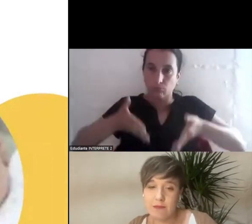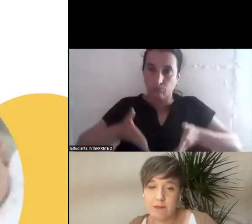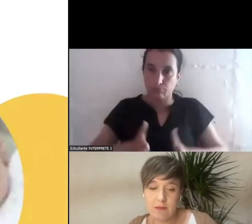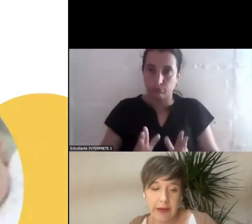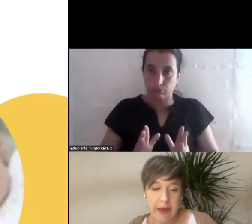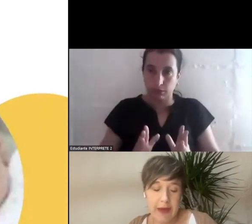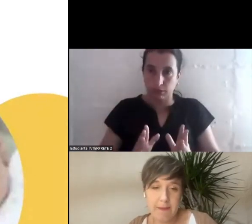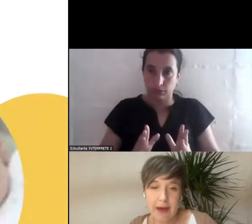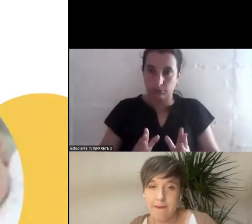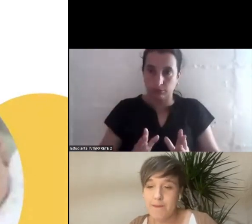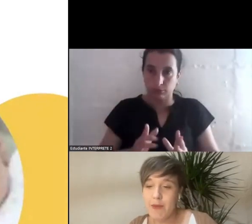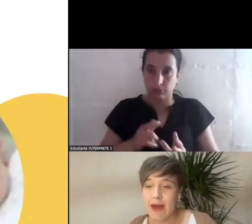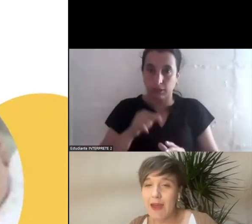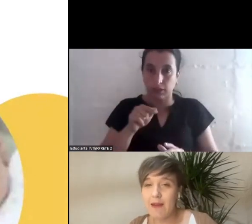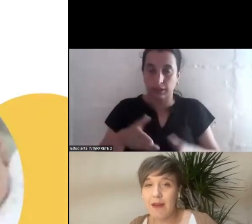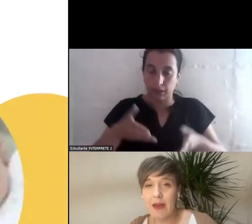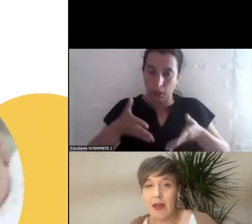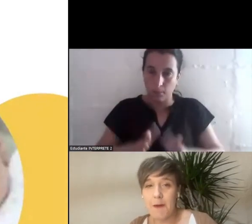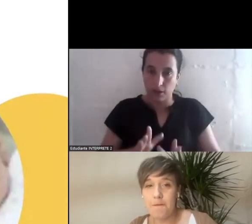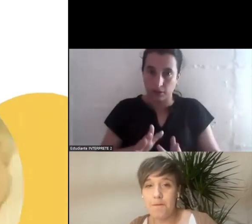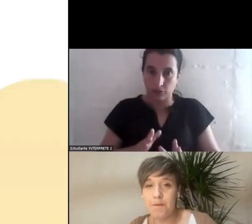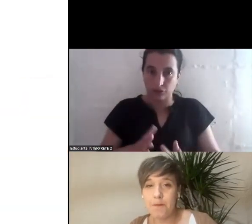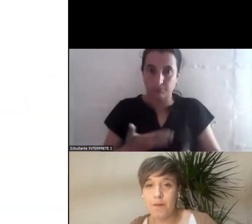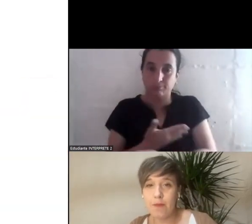Down. Vale, aquí